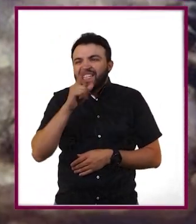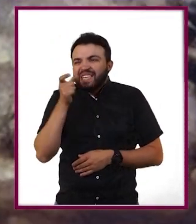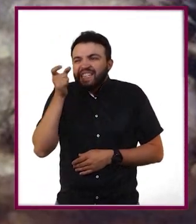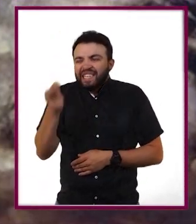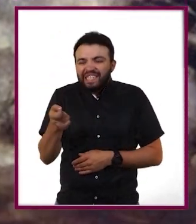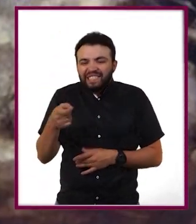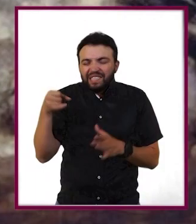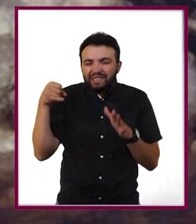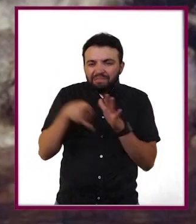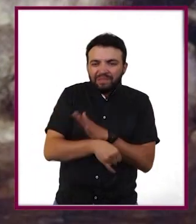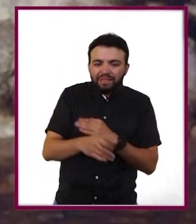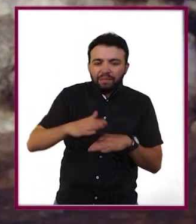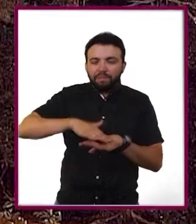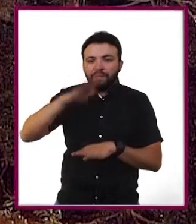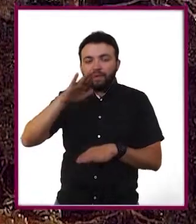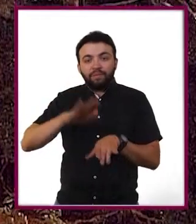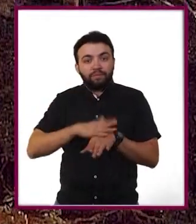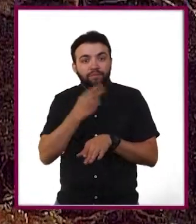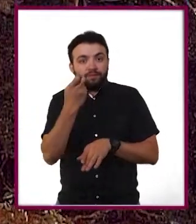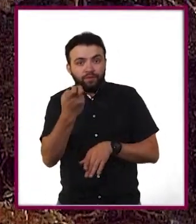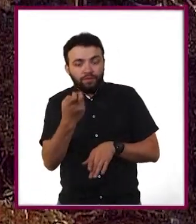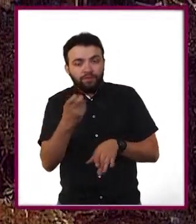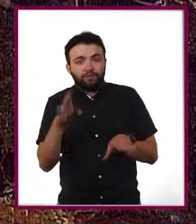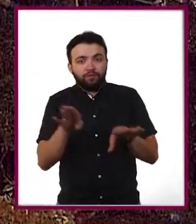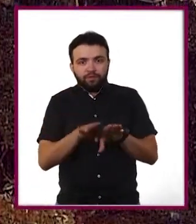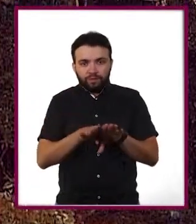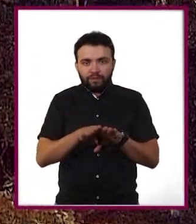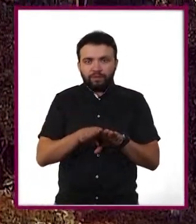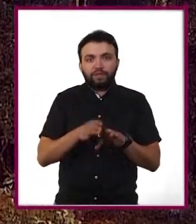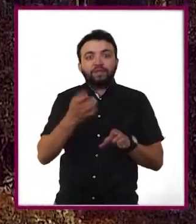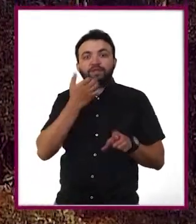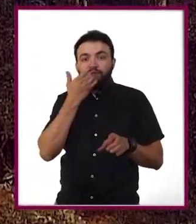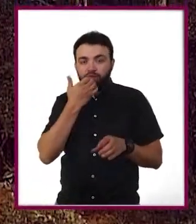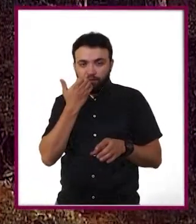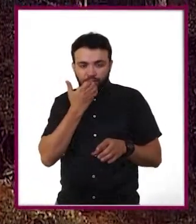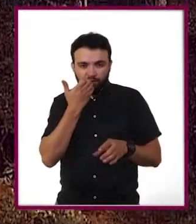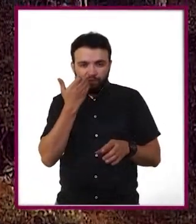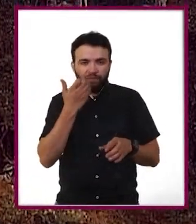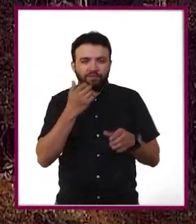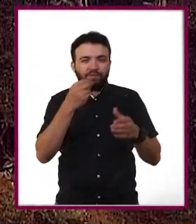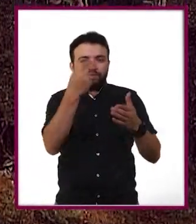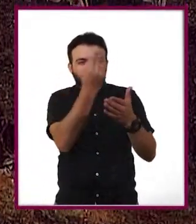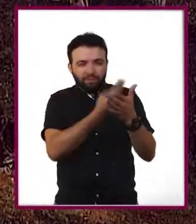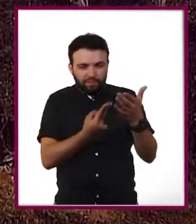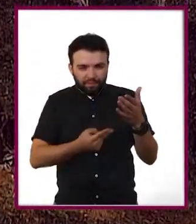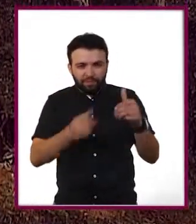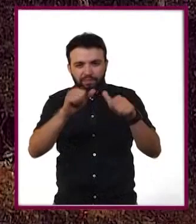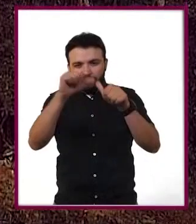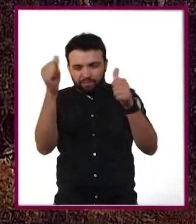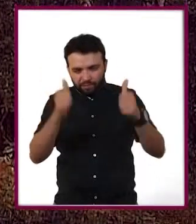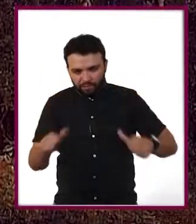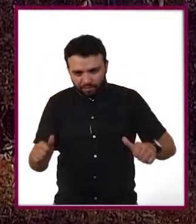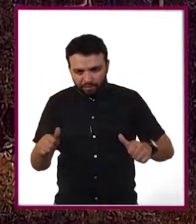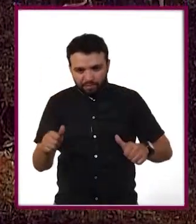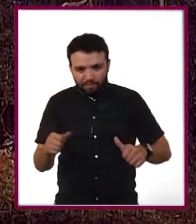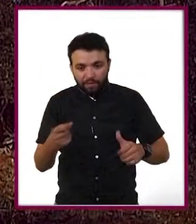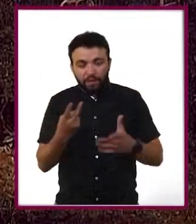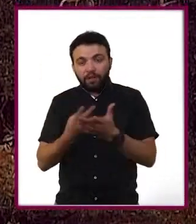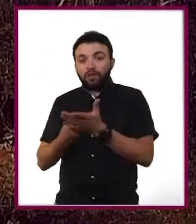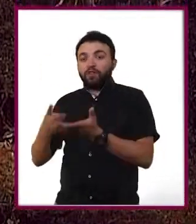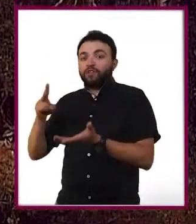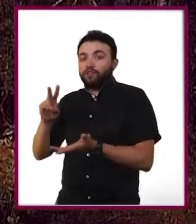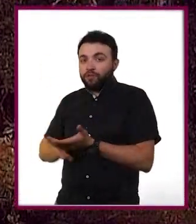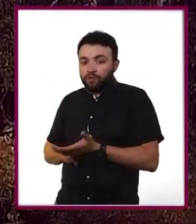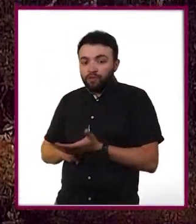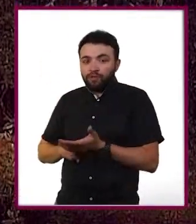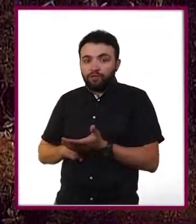árbol, sea una hoja, quiere saber qué es. Por lo tanto, simultáneamente a la carrera de San Carlos, para cuestiones